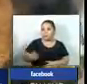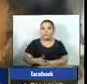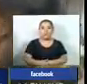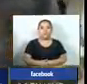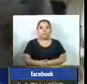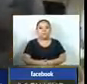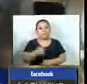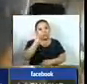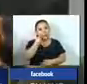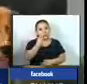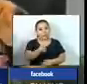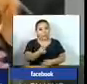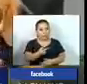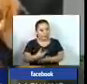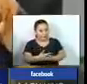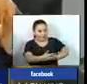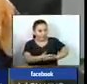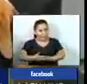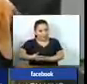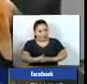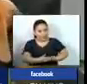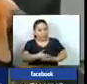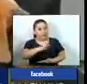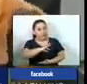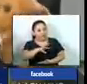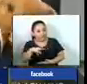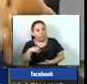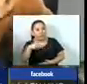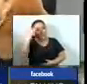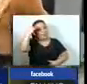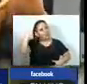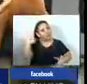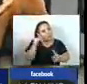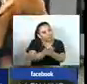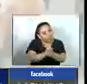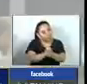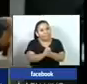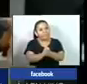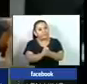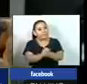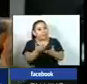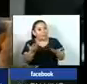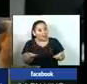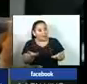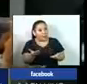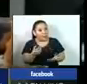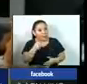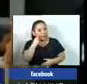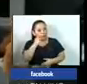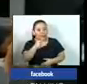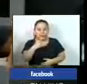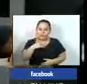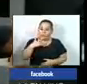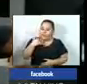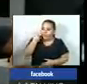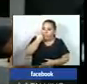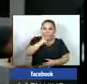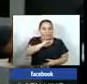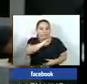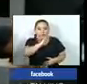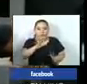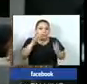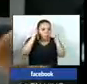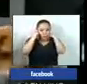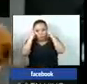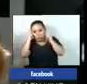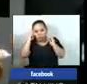nosotros vemos que nuestros hijos nuestra familia nuestras esposas y hasta nos enfermamos por la situación que no hayamos que hacer